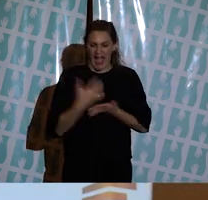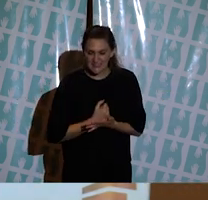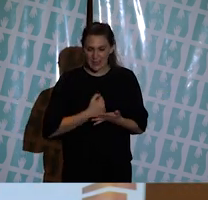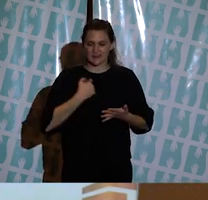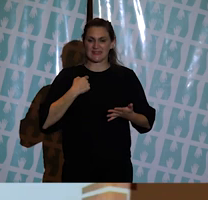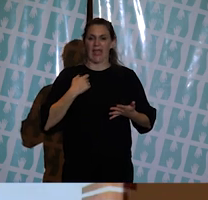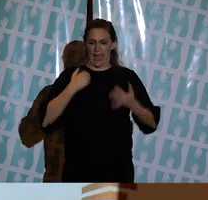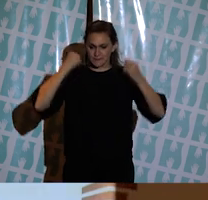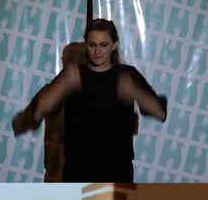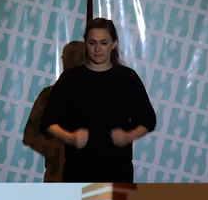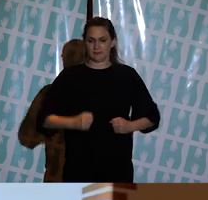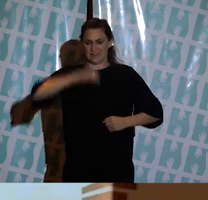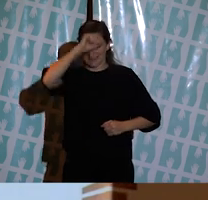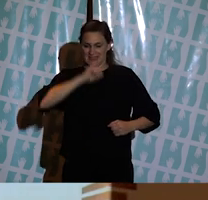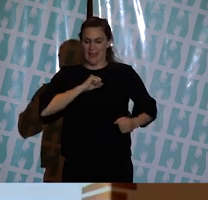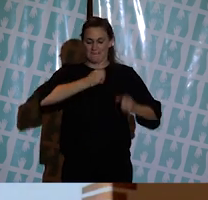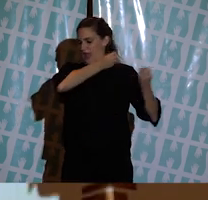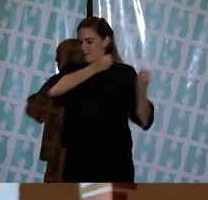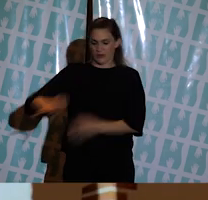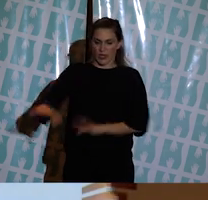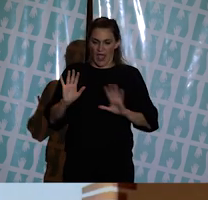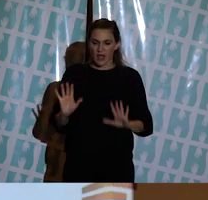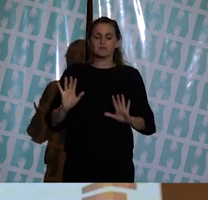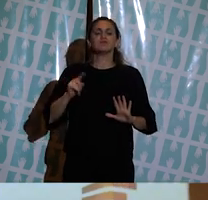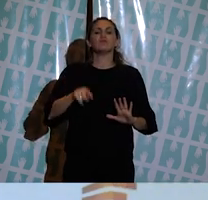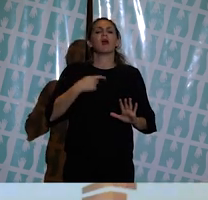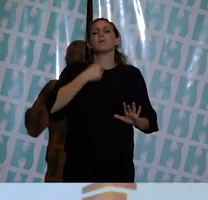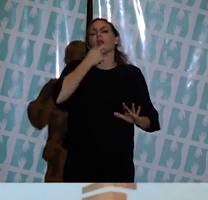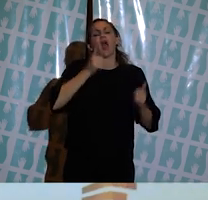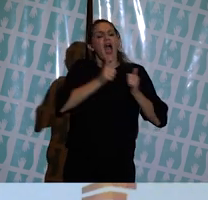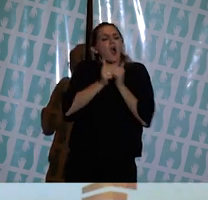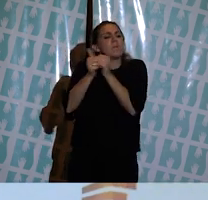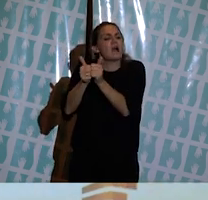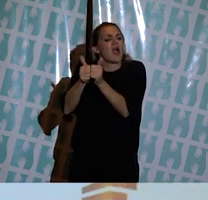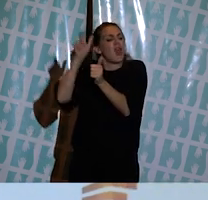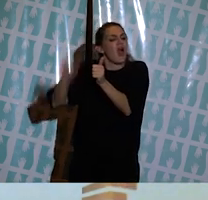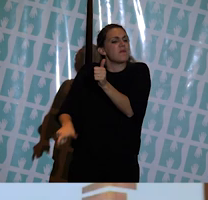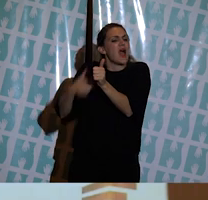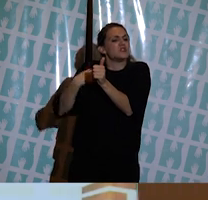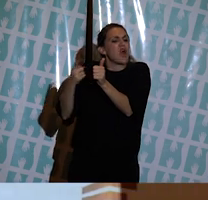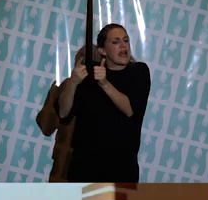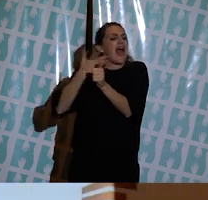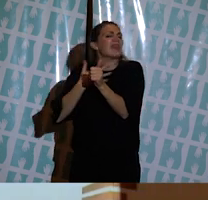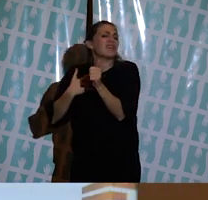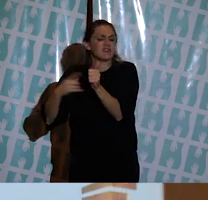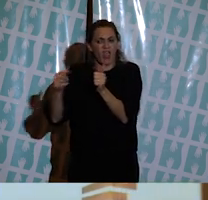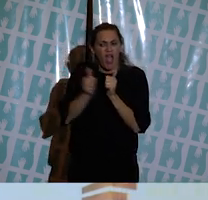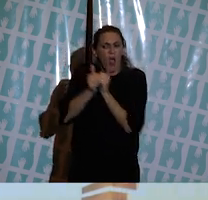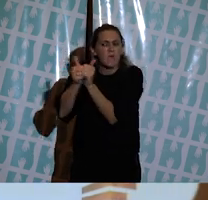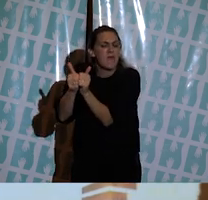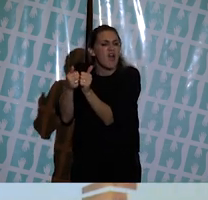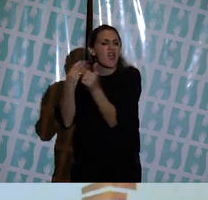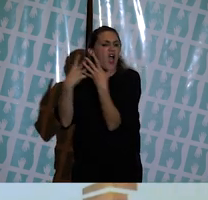si no sos una persona que tiene una adicción, pero querés ayudar a alguien, ¿cómo sería la manera o cuál sería la manera de ayudar a esa